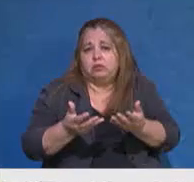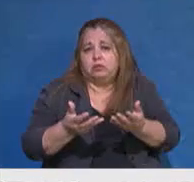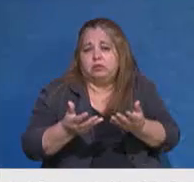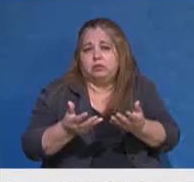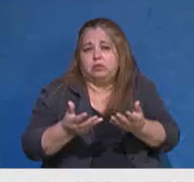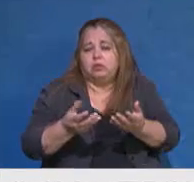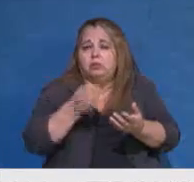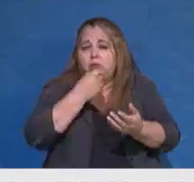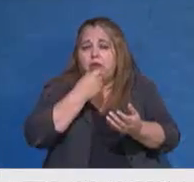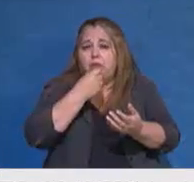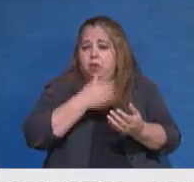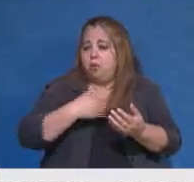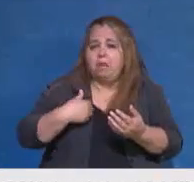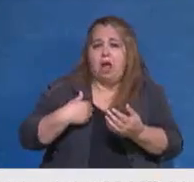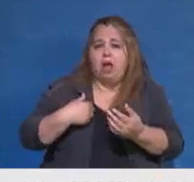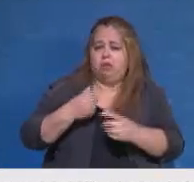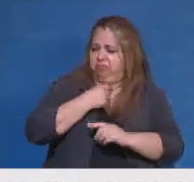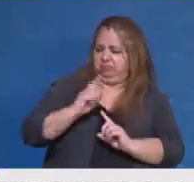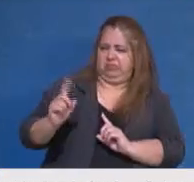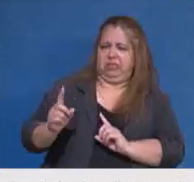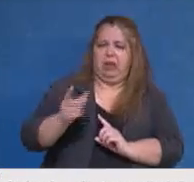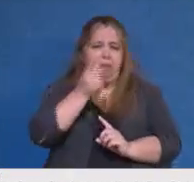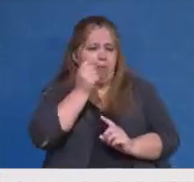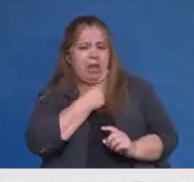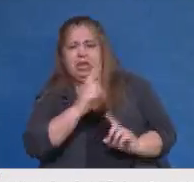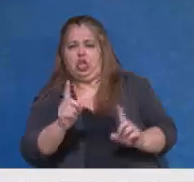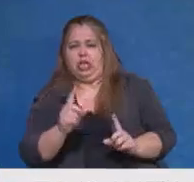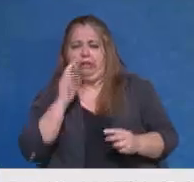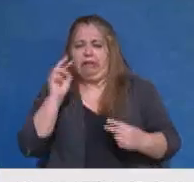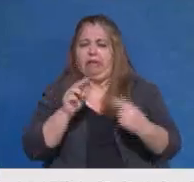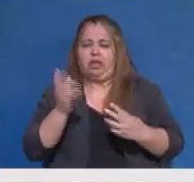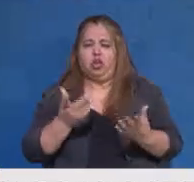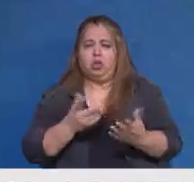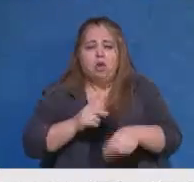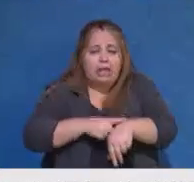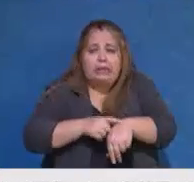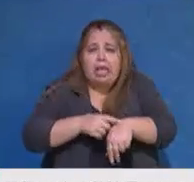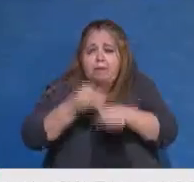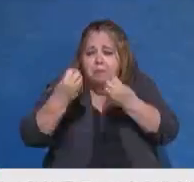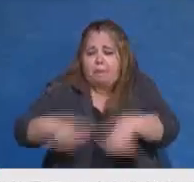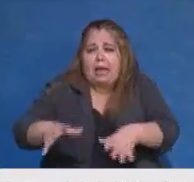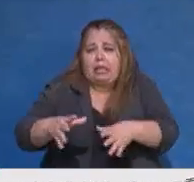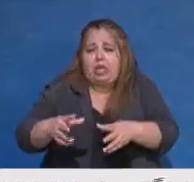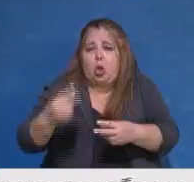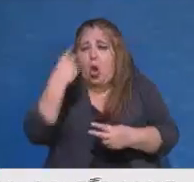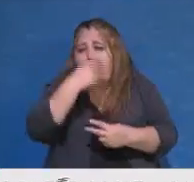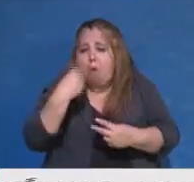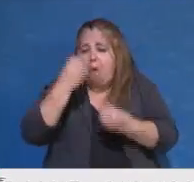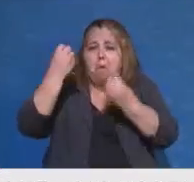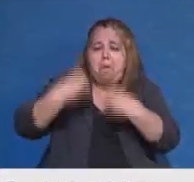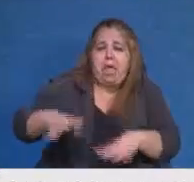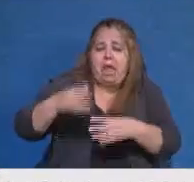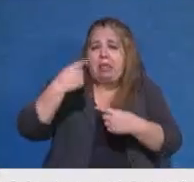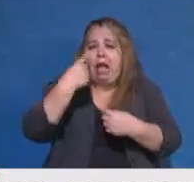no quiere ver ni a su mamá ni a su papá, cual sea el caso, debido al tiempo que pasa, ¿no? Entonces nosotros apuntamos a eso